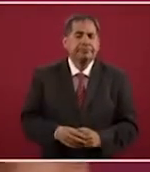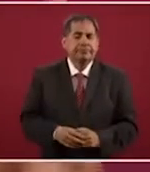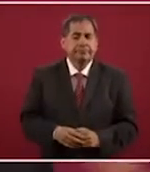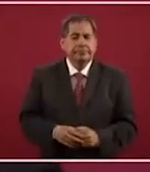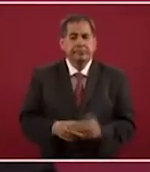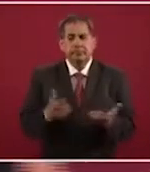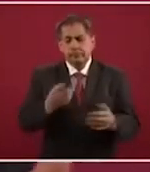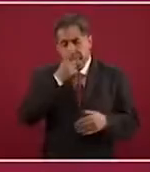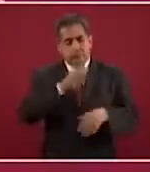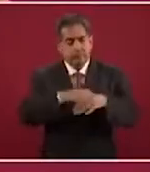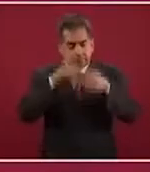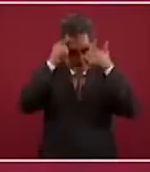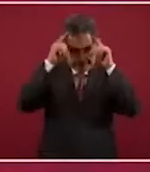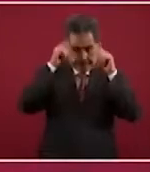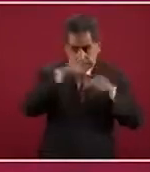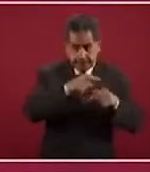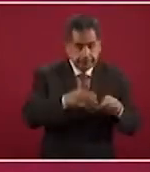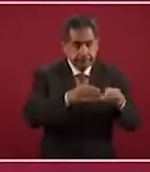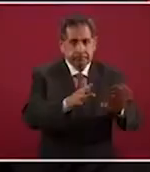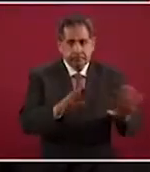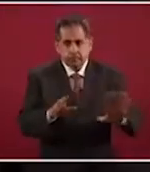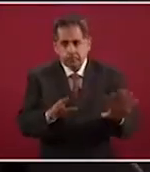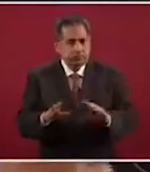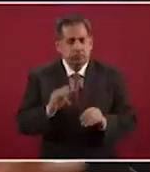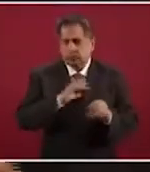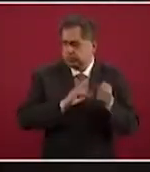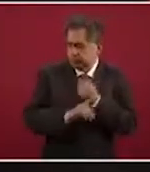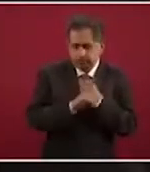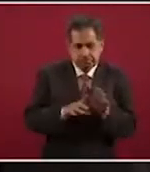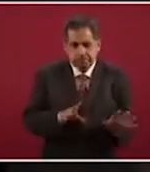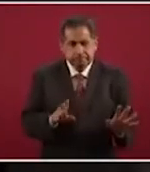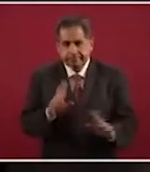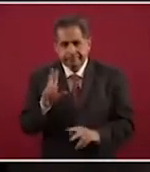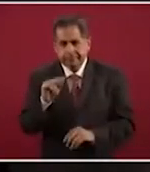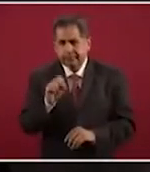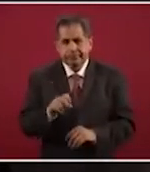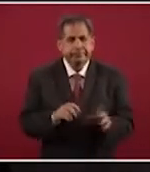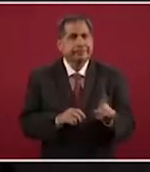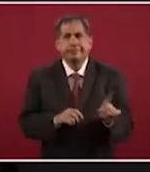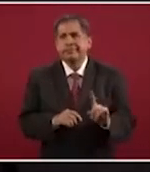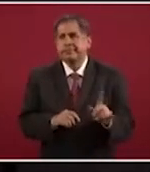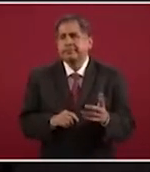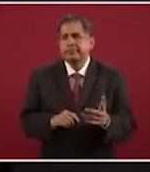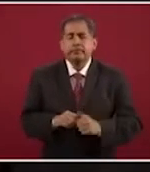Entonces, ¿qué le digo a los marinos mercantes? No hay ningún problema, que no